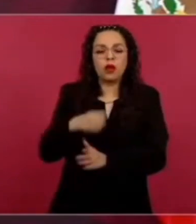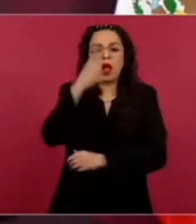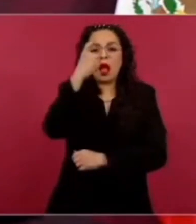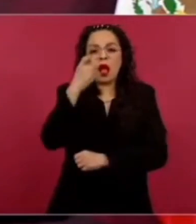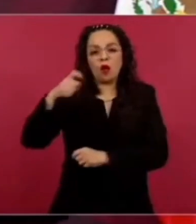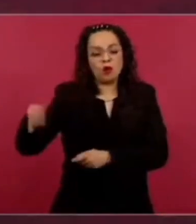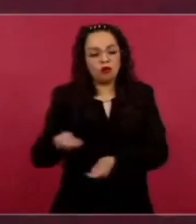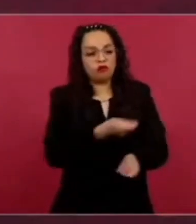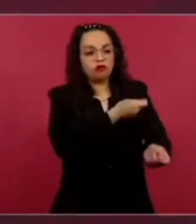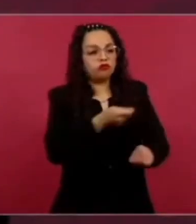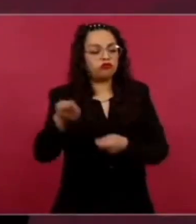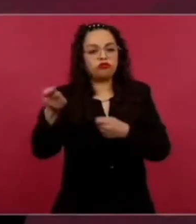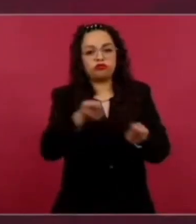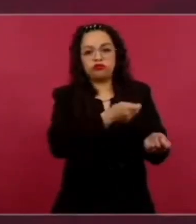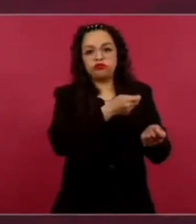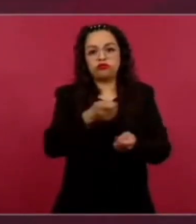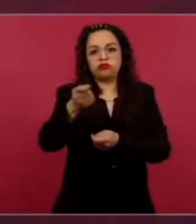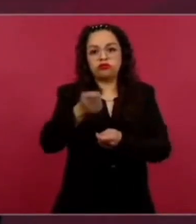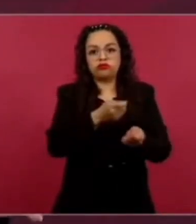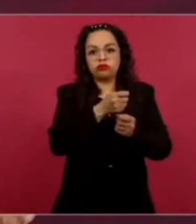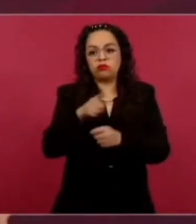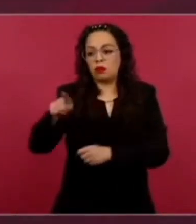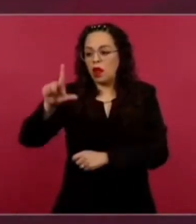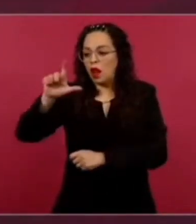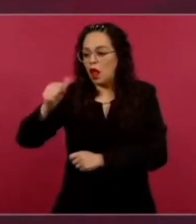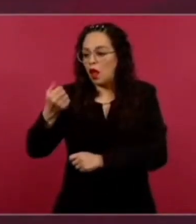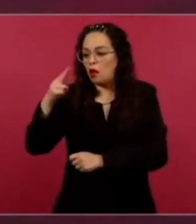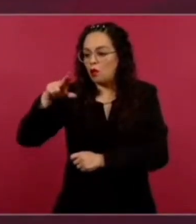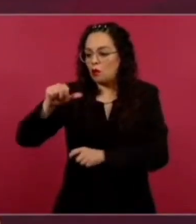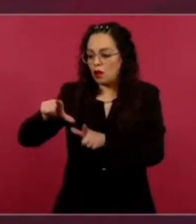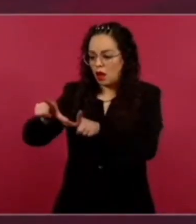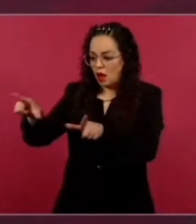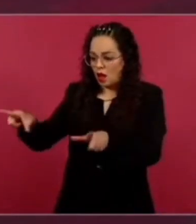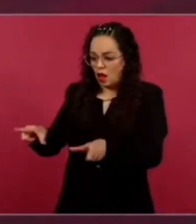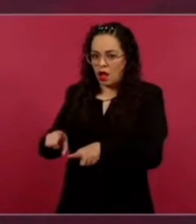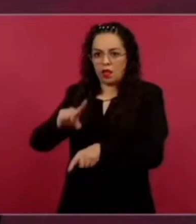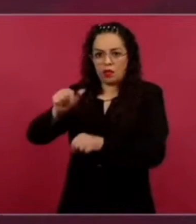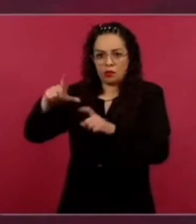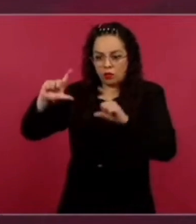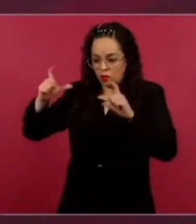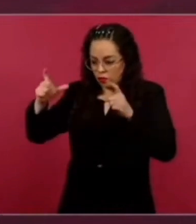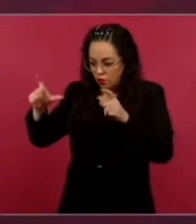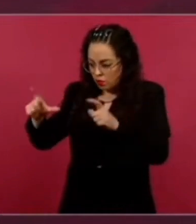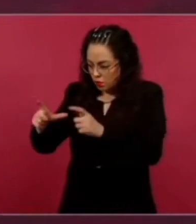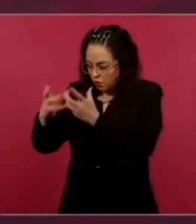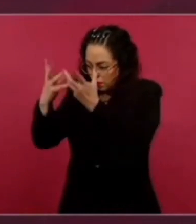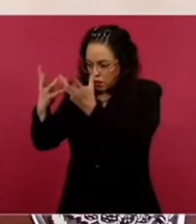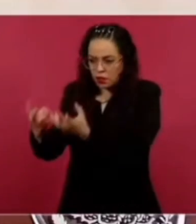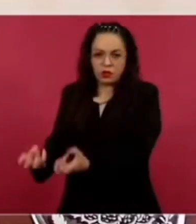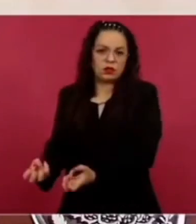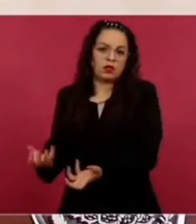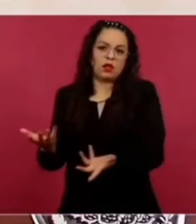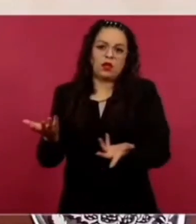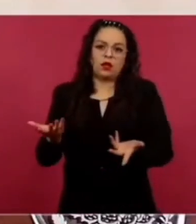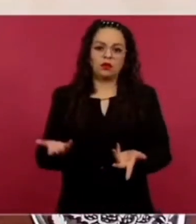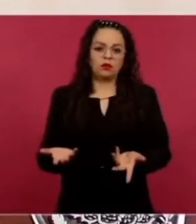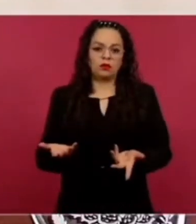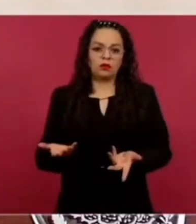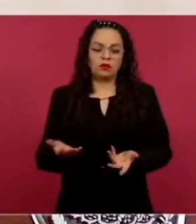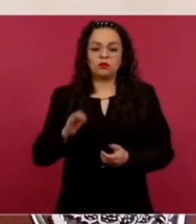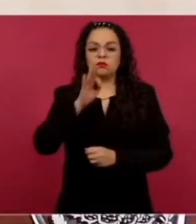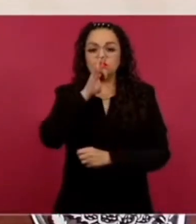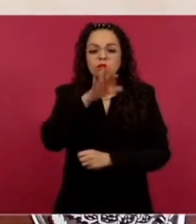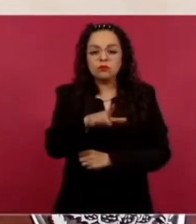Ahora tenemos que detener ya lo de la sobreexplotación de Cuatro Ciénegas